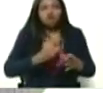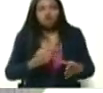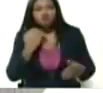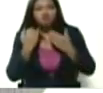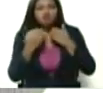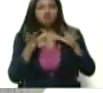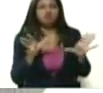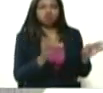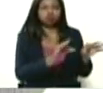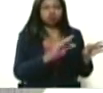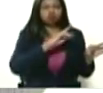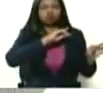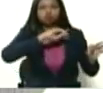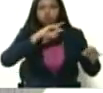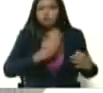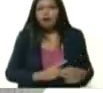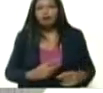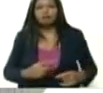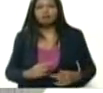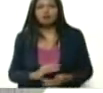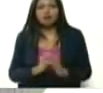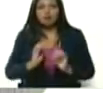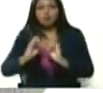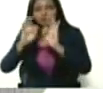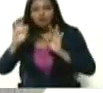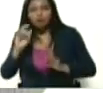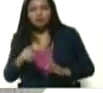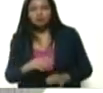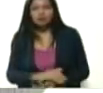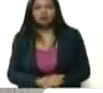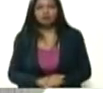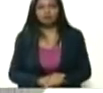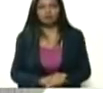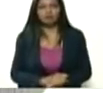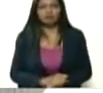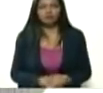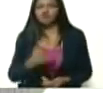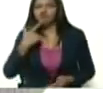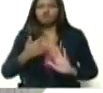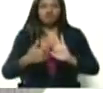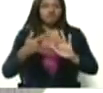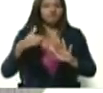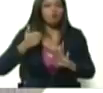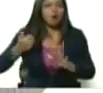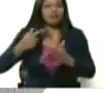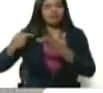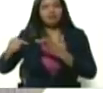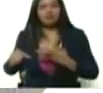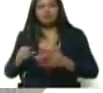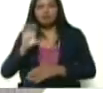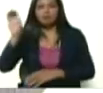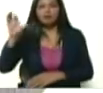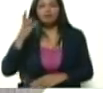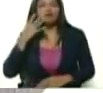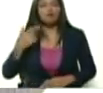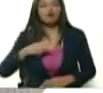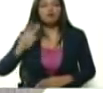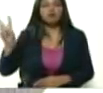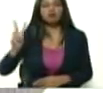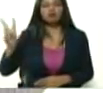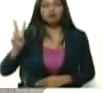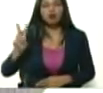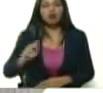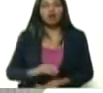sobrepasa cualquier línea exponencial que muestre cualquier otro país. En el caso de Venezuela,